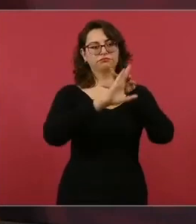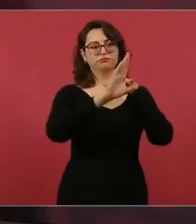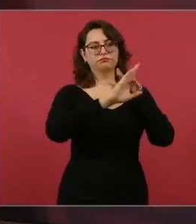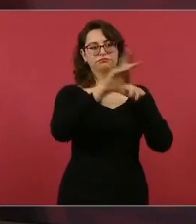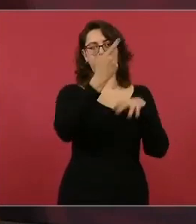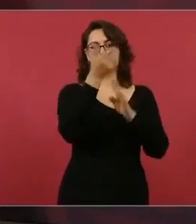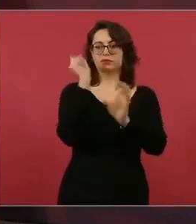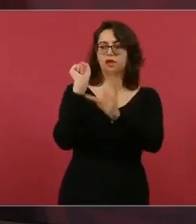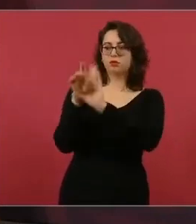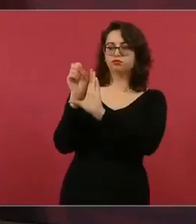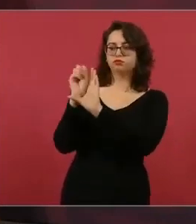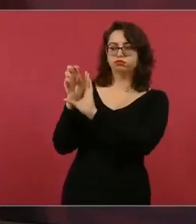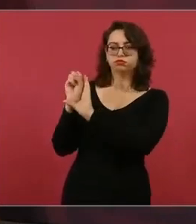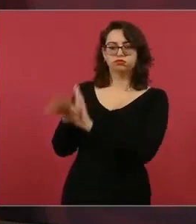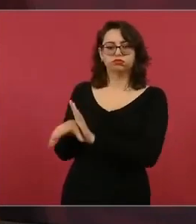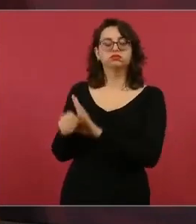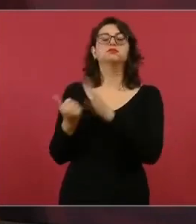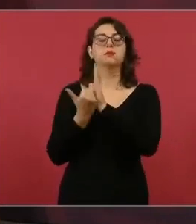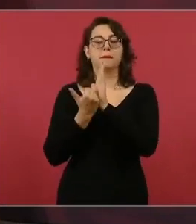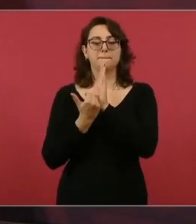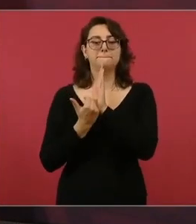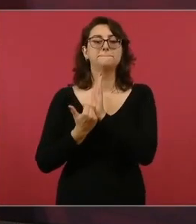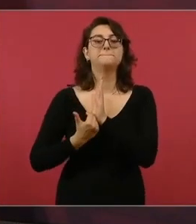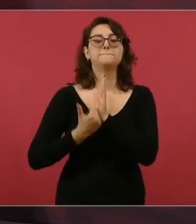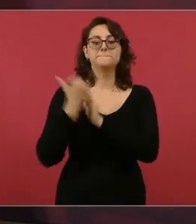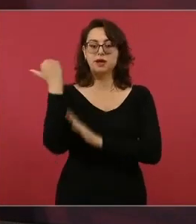creciendo, en promedio 10%.